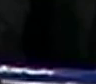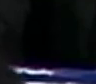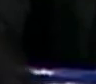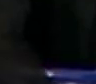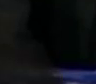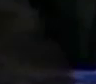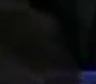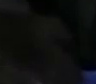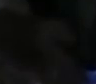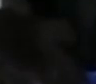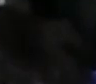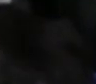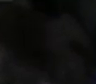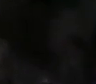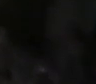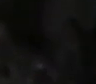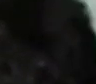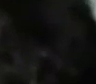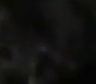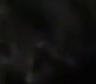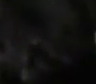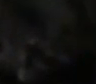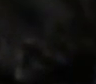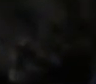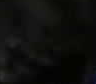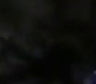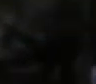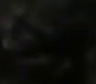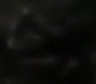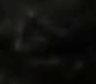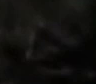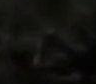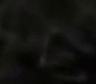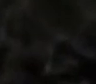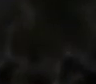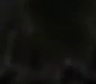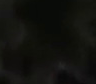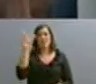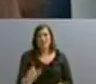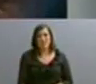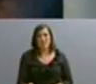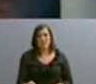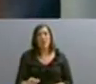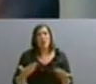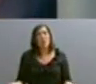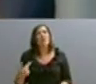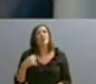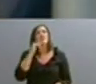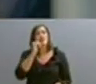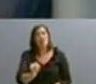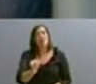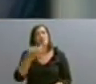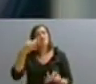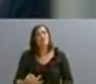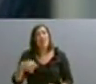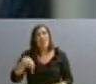una Argentina normal. Quiero que seamos un país serio, pero además quiero un país más justo. Me atrevo a calificar sin lugar a dudas